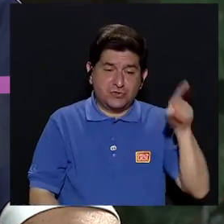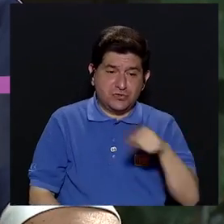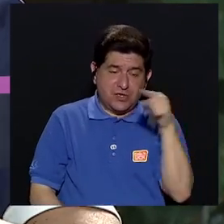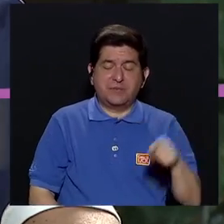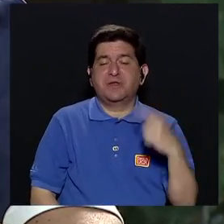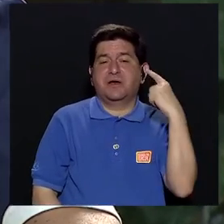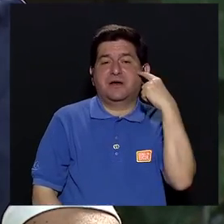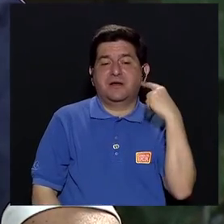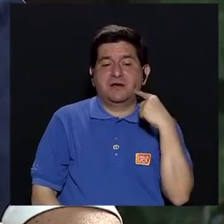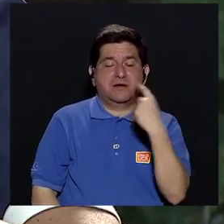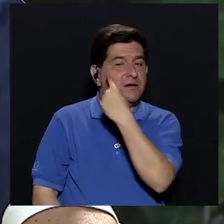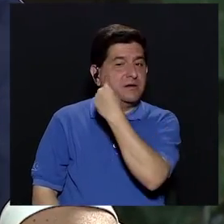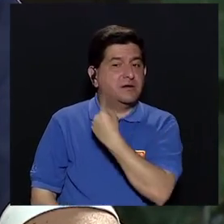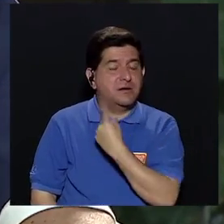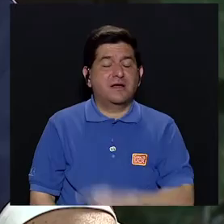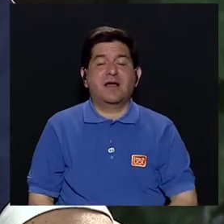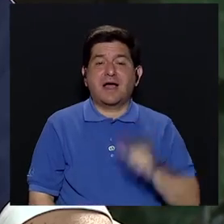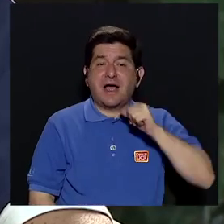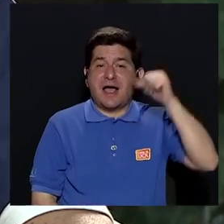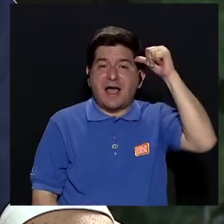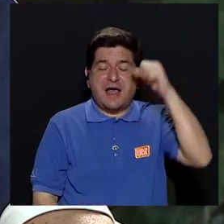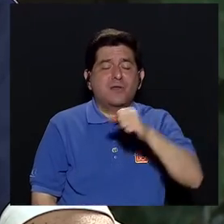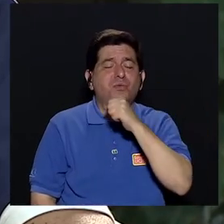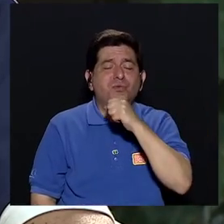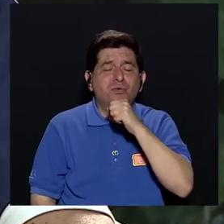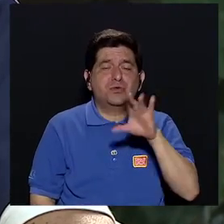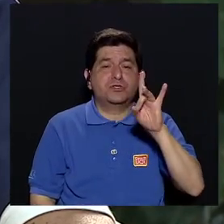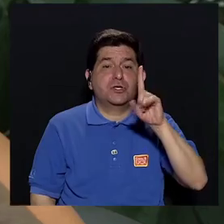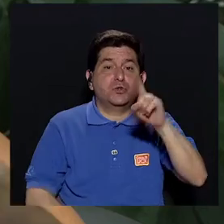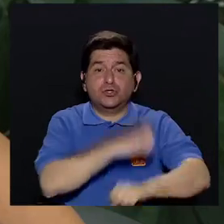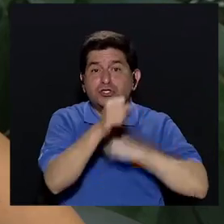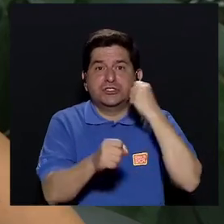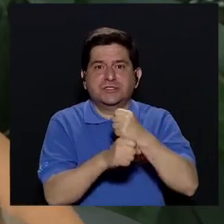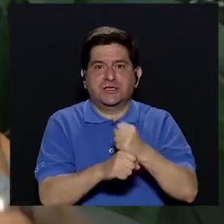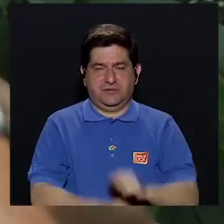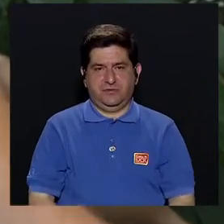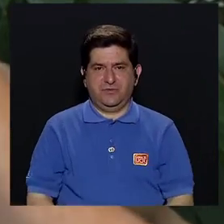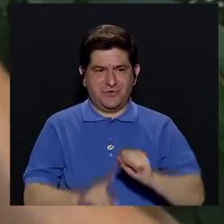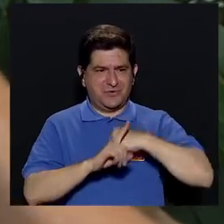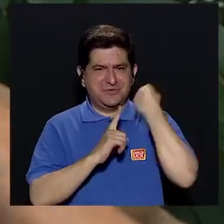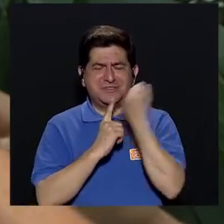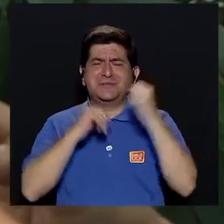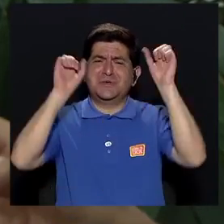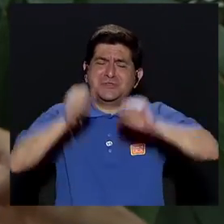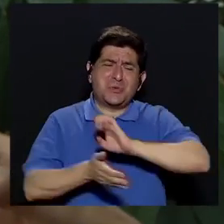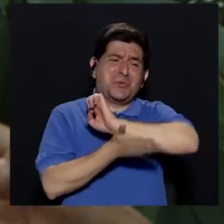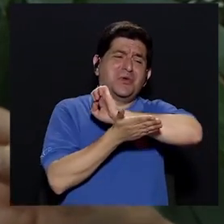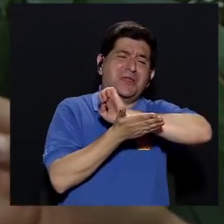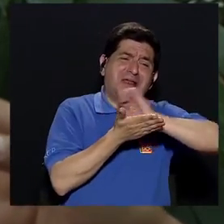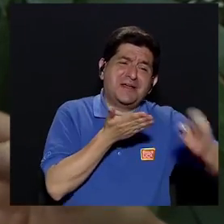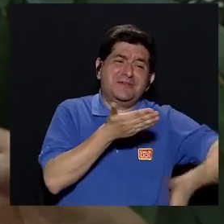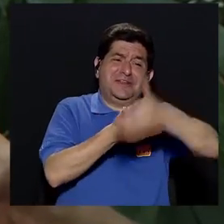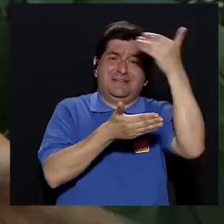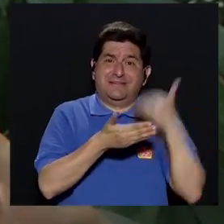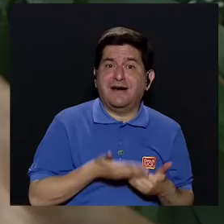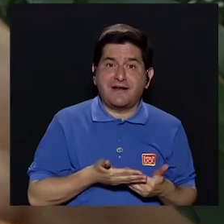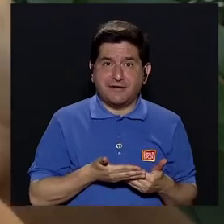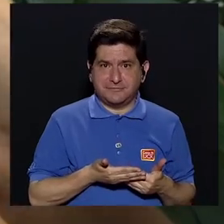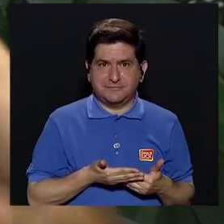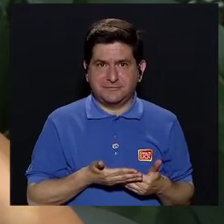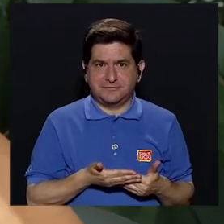tenido que quitar terceros molares a adultos mayores de 81 años, siendo que esas cosas se pudieron haber